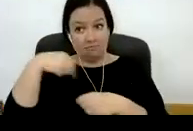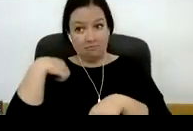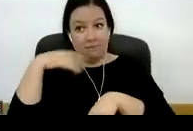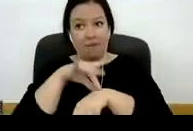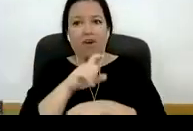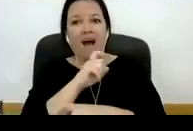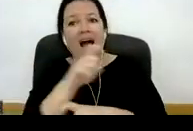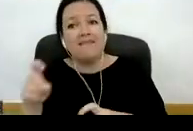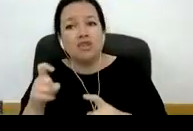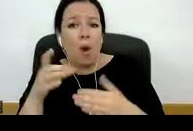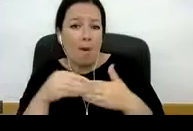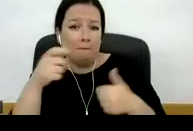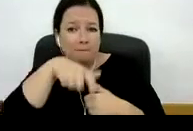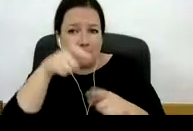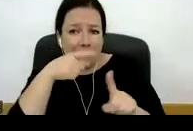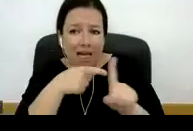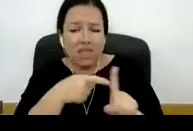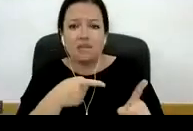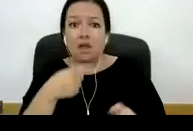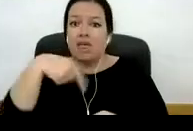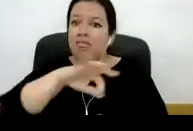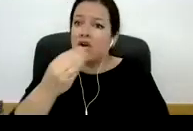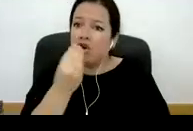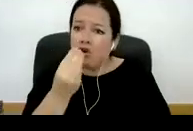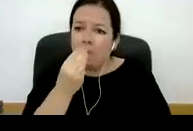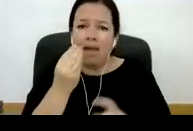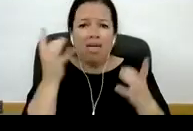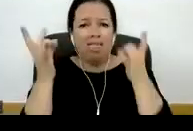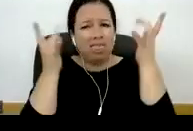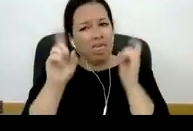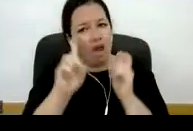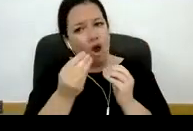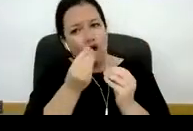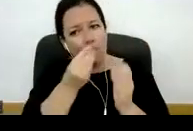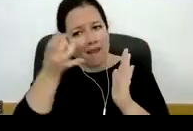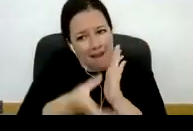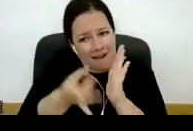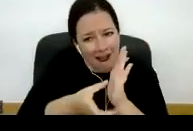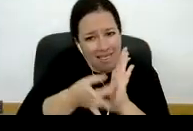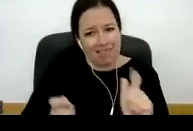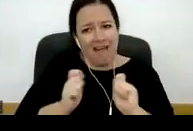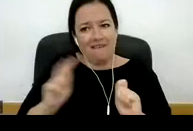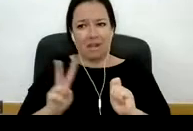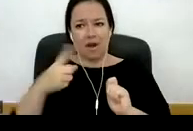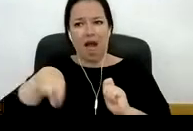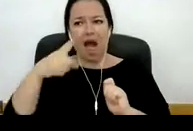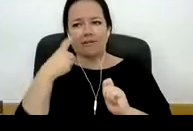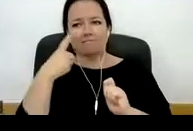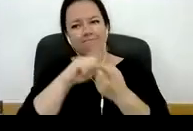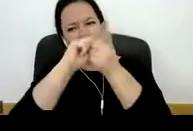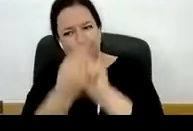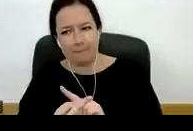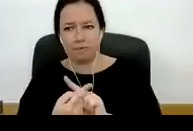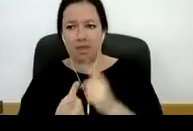es un concepto que se entiende de manera bastante sencilla y es un concepto potente a la hora de cambiar hábitos, determinados hábitos.